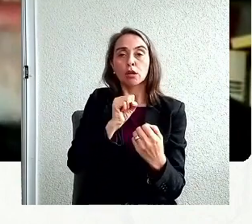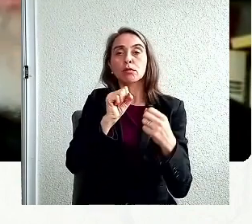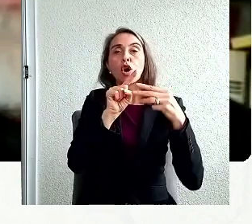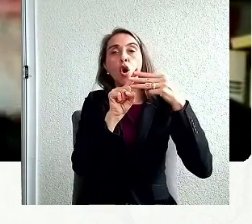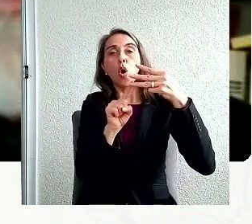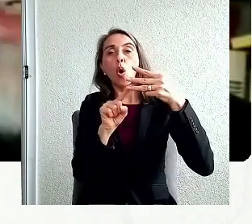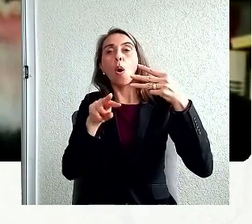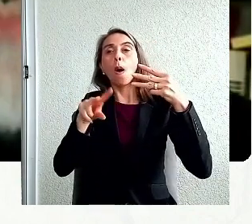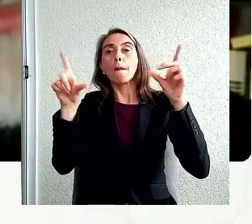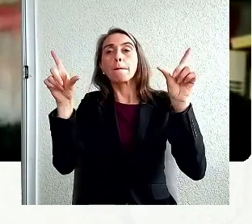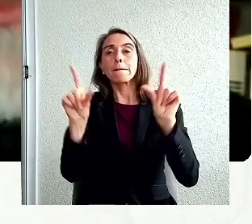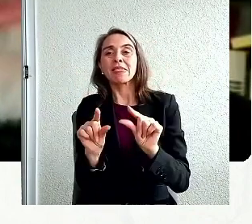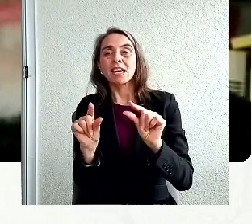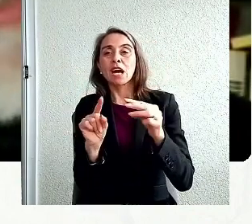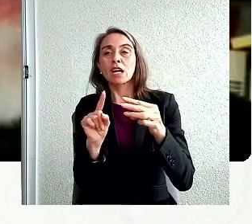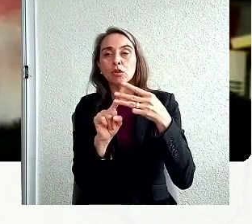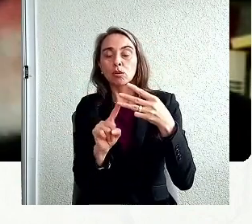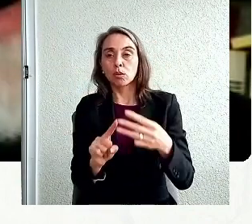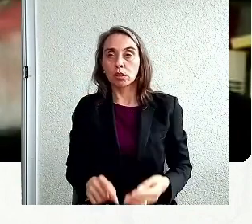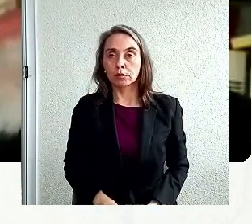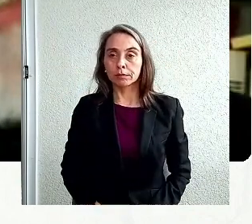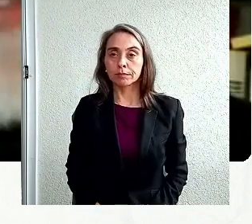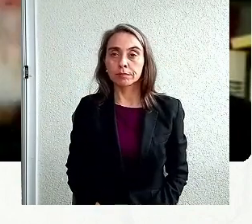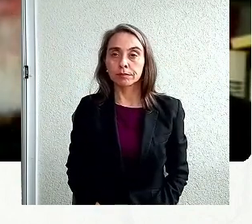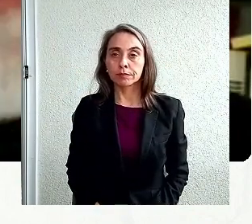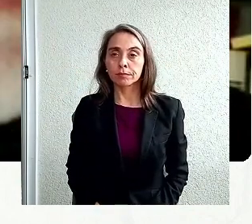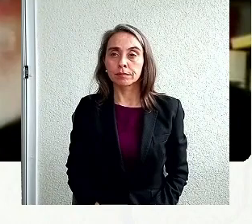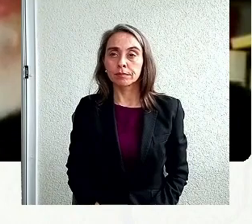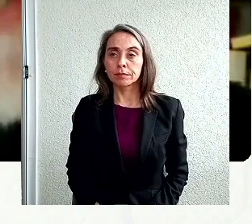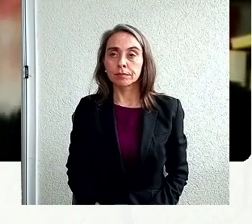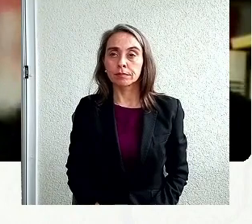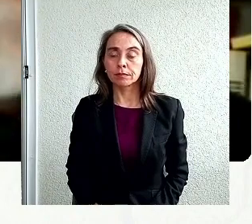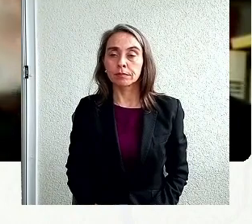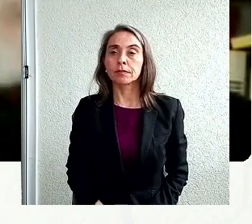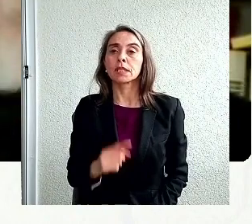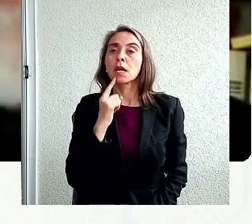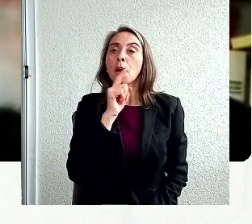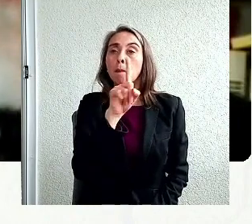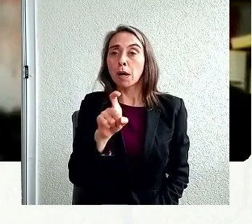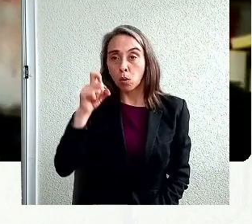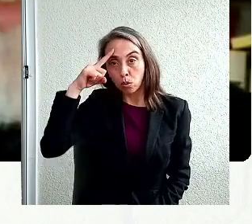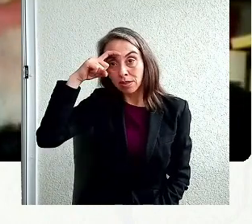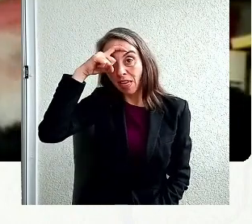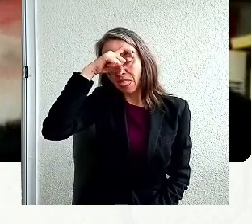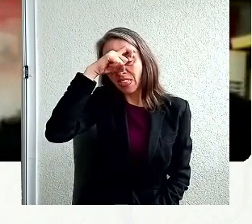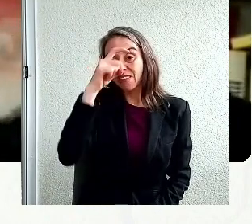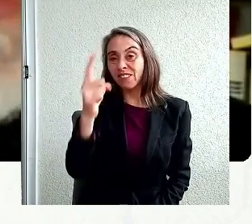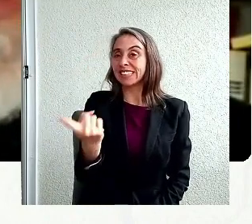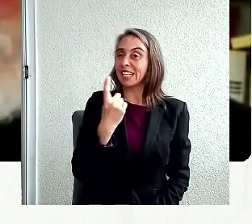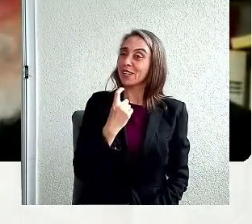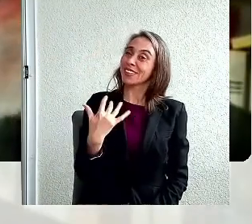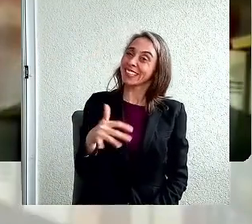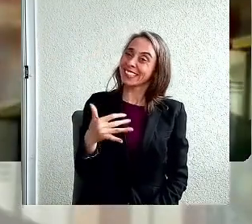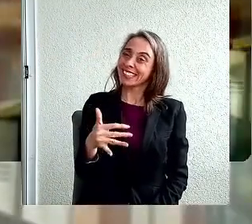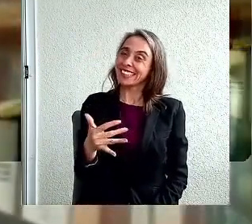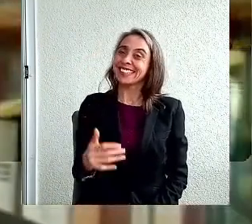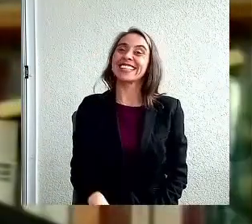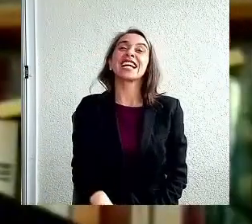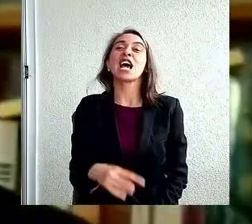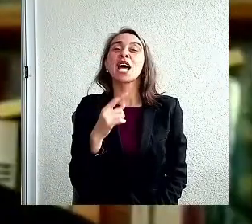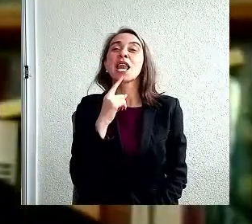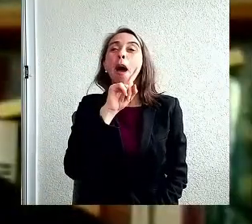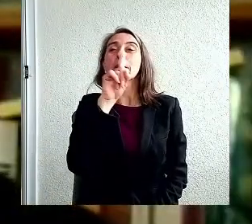Hard question. Es una pregunta difícil esa. 1 million. La pregunta del